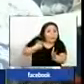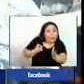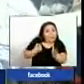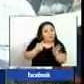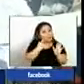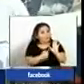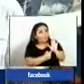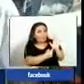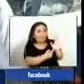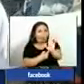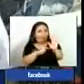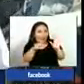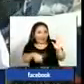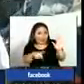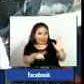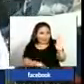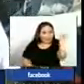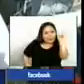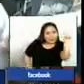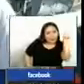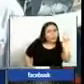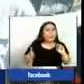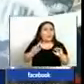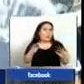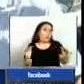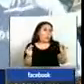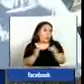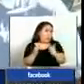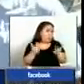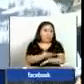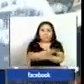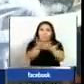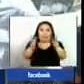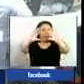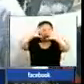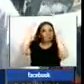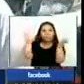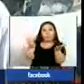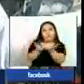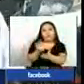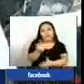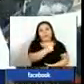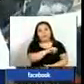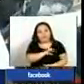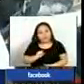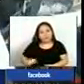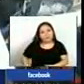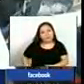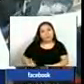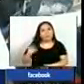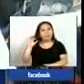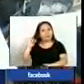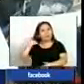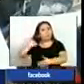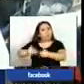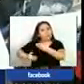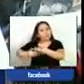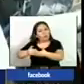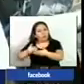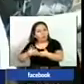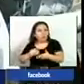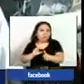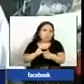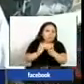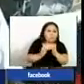presentemos para nuestra gente en la ciudad capital sino que la presentemos para todos los salvadoreños en el mundo entero y mantener las tradiciones religiosas